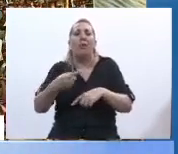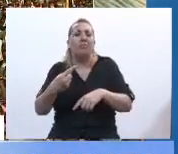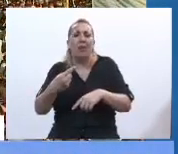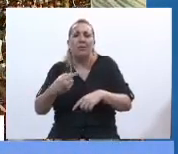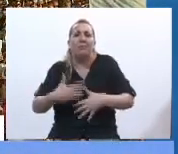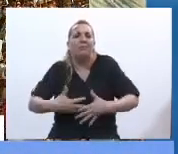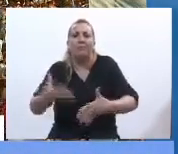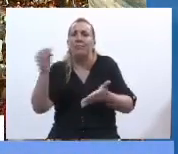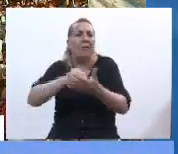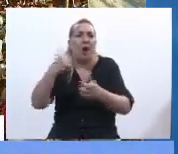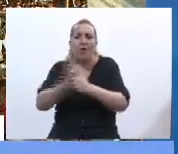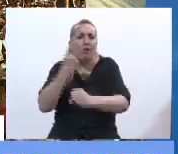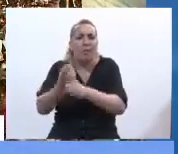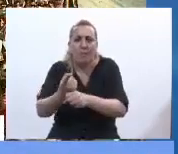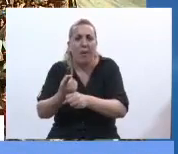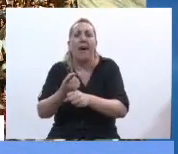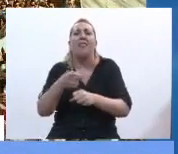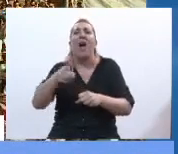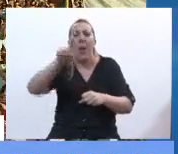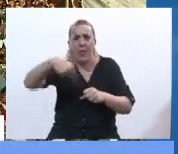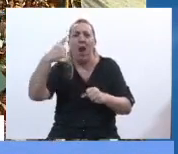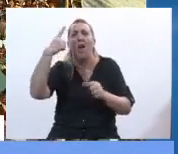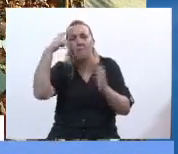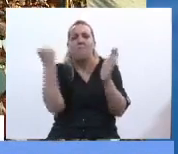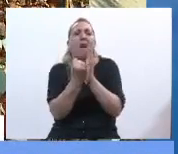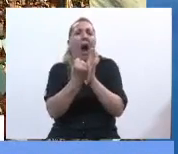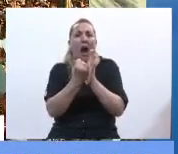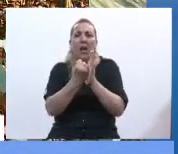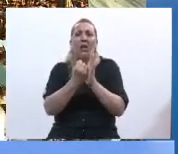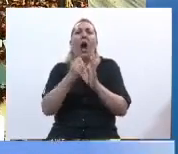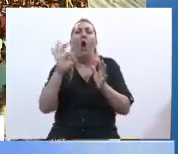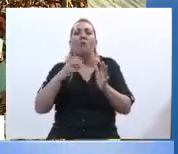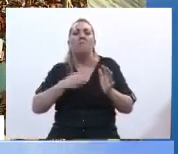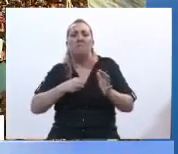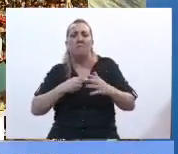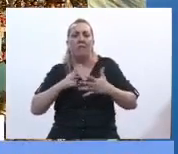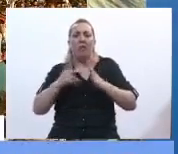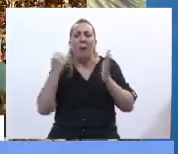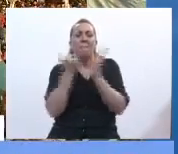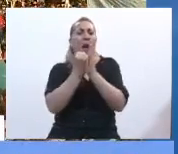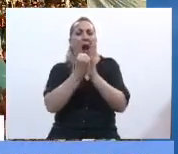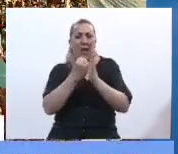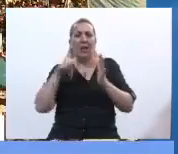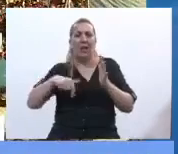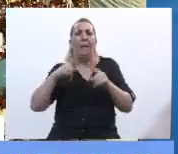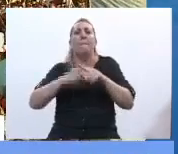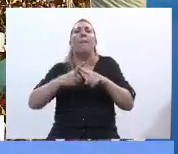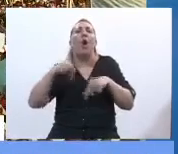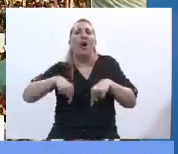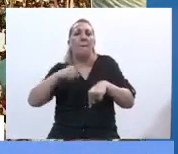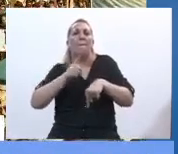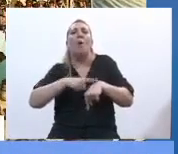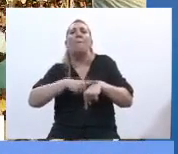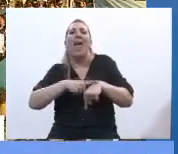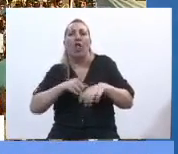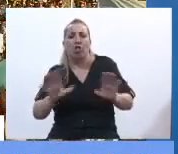Invariablemente, en todos los casos, hay un daño psicológico, un daño moral para aquella mujer que pasa por este trance,